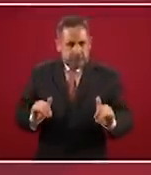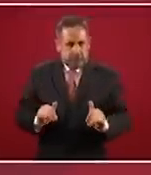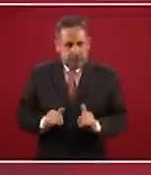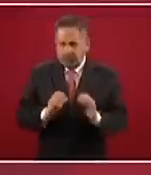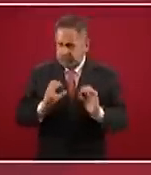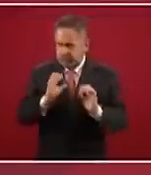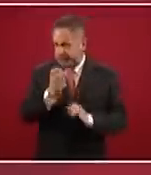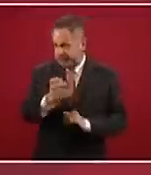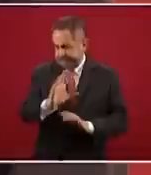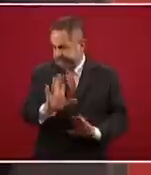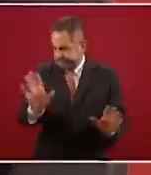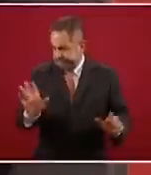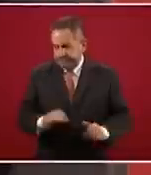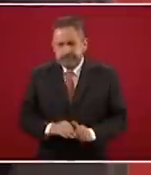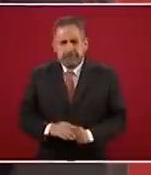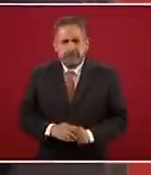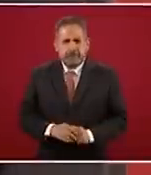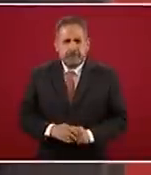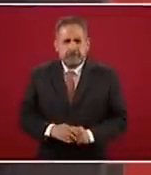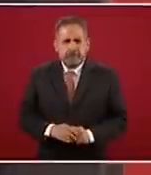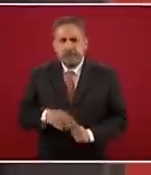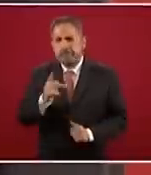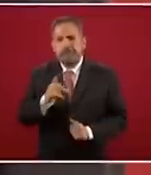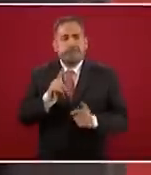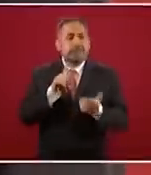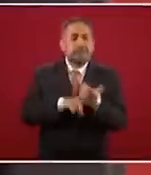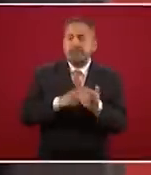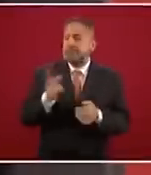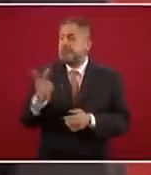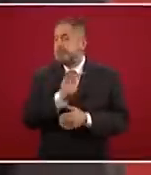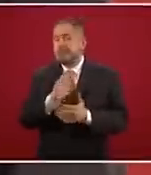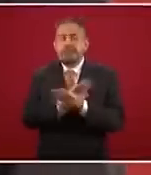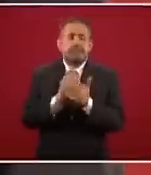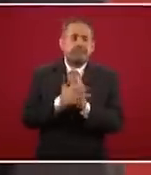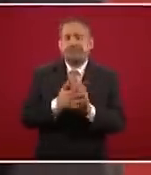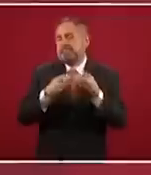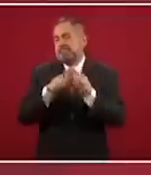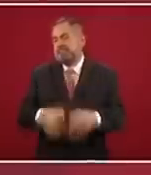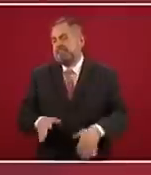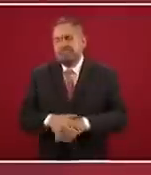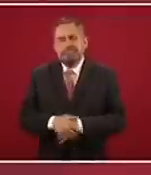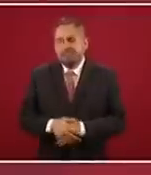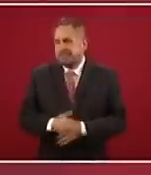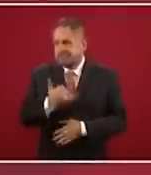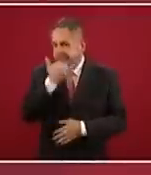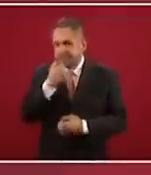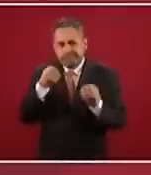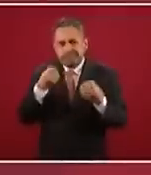Cuidar eso, porque cuando existe ya esa confabulación, ya no hay fronteras.